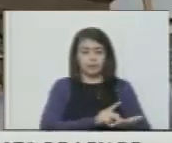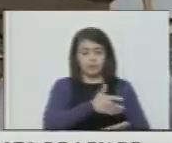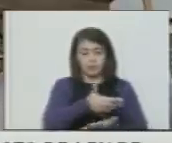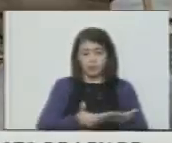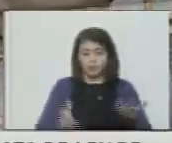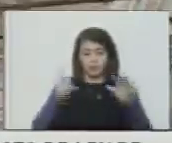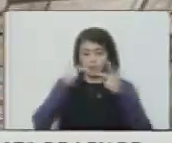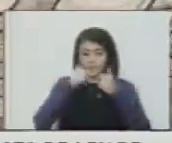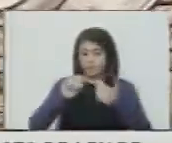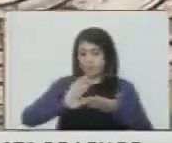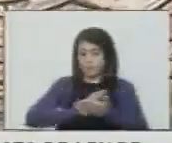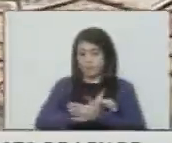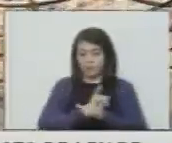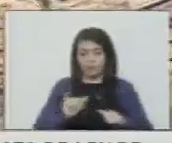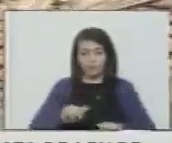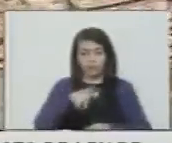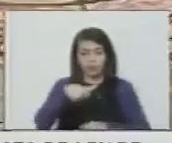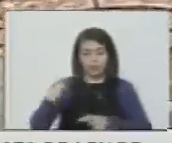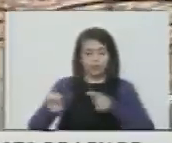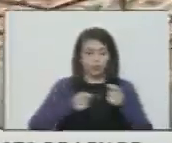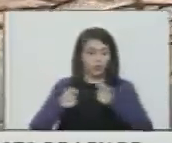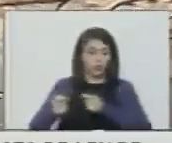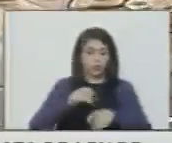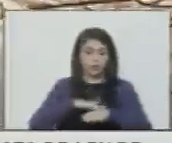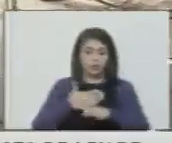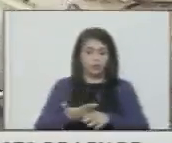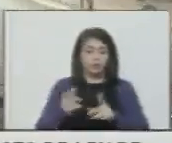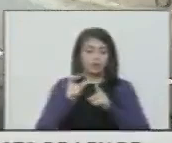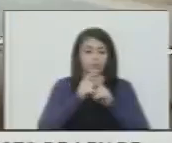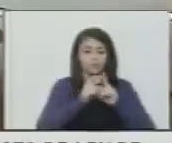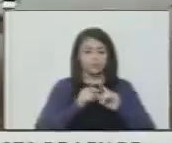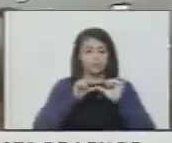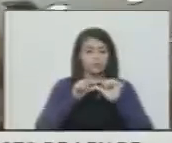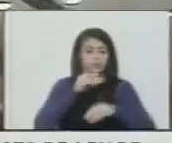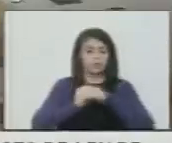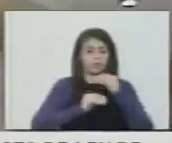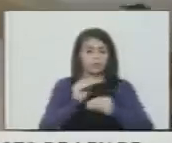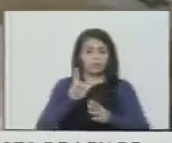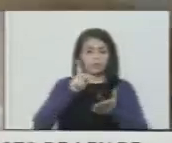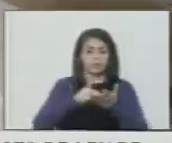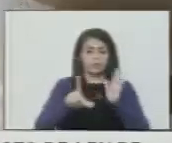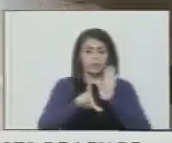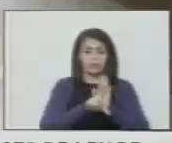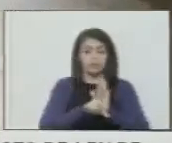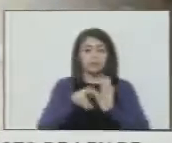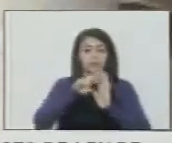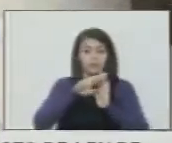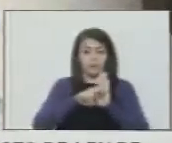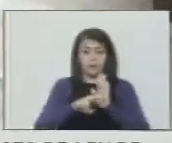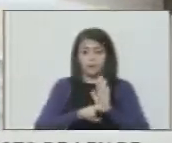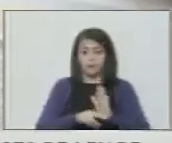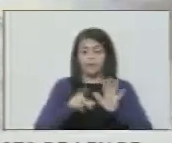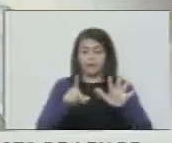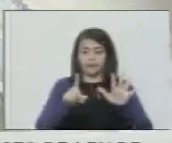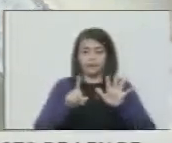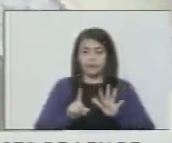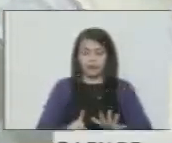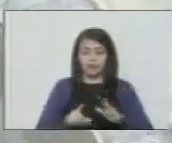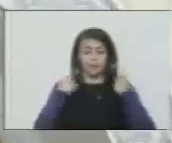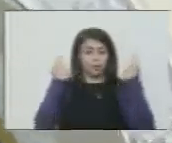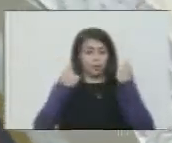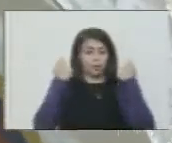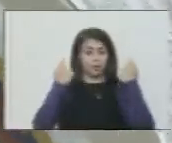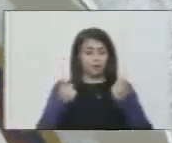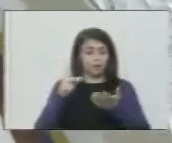Intervenir y liquidar administrativamente a los sujetos regulados en los términos establecidos en la presente ley y su reglamento.